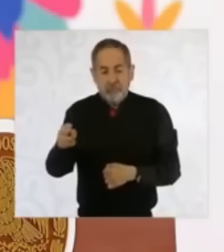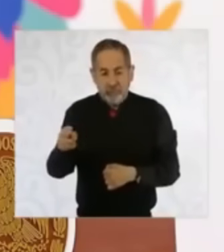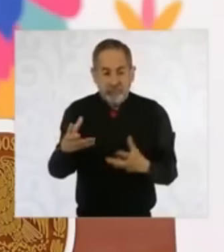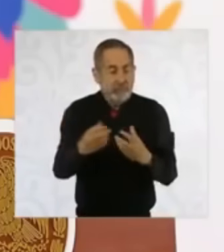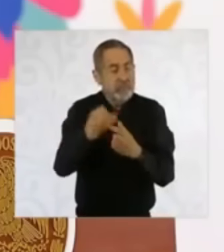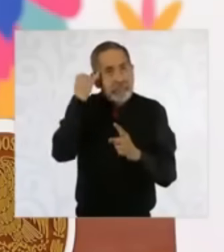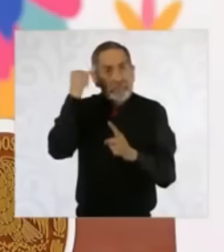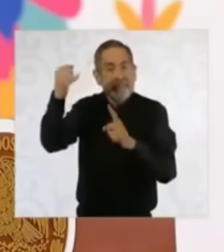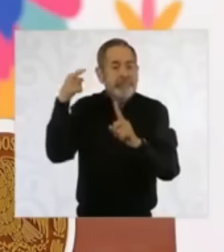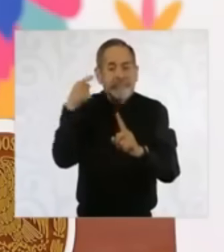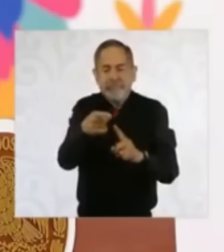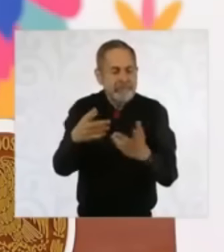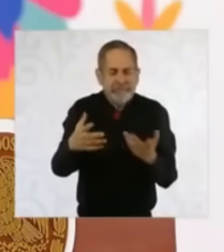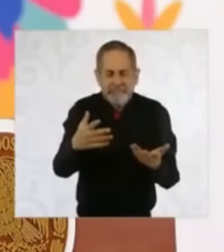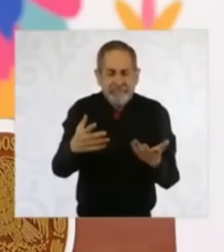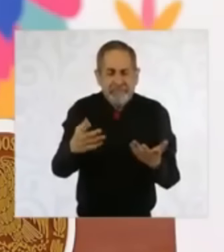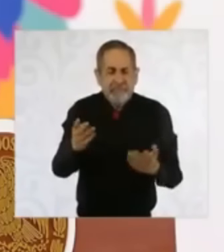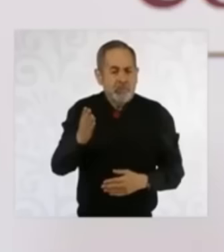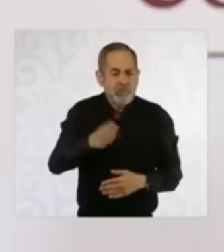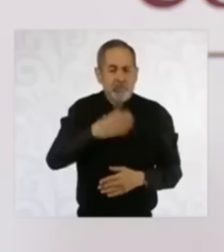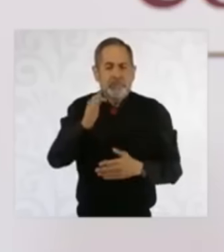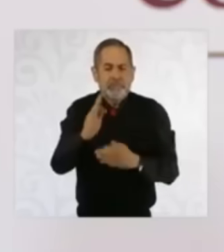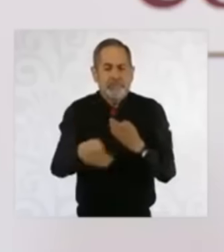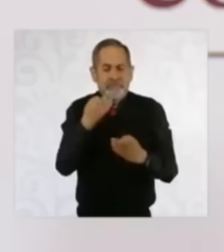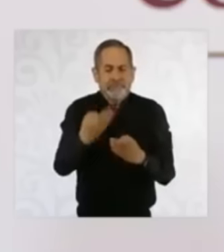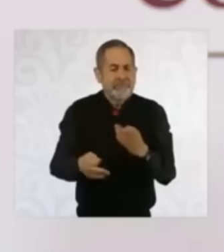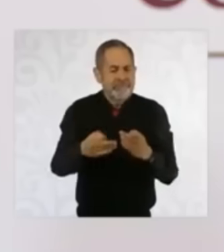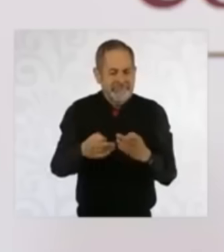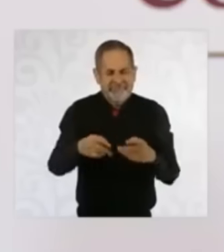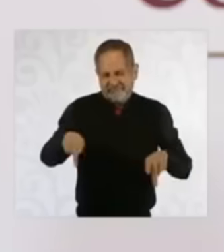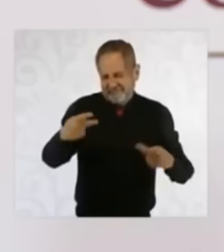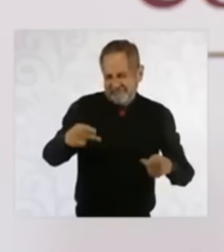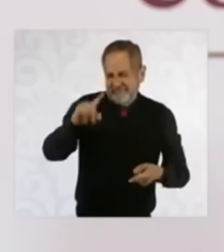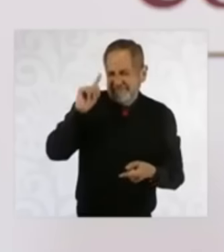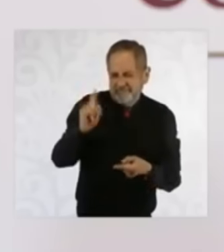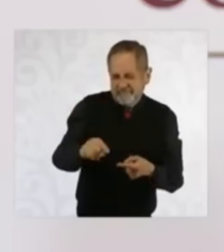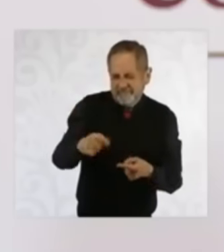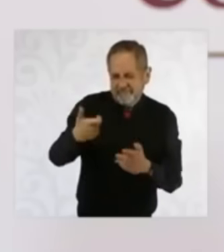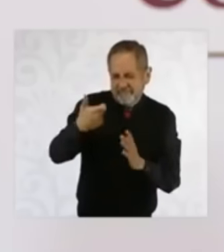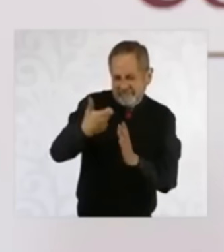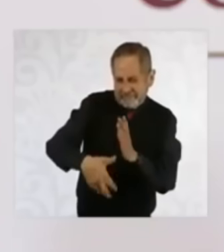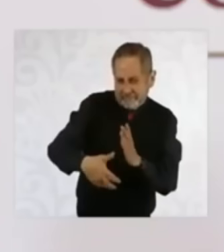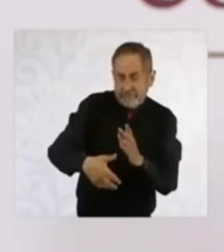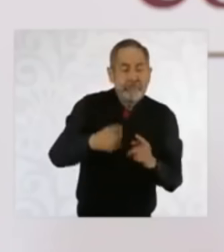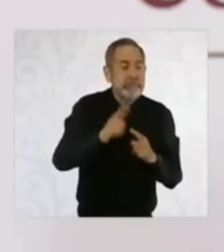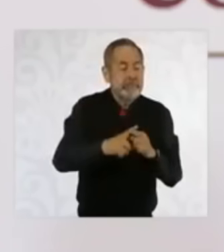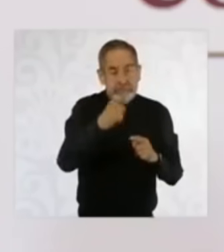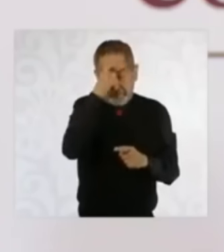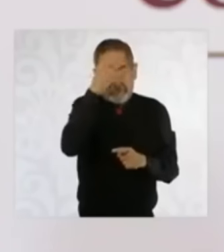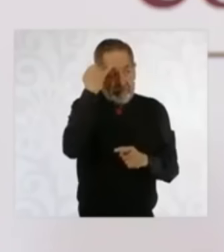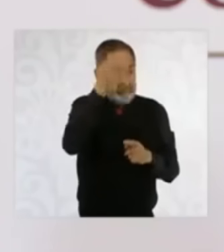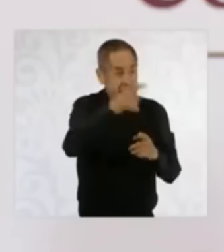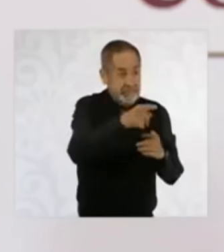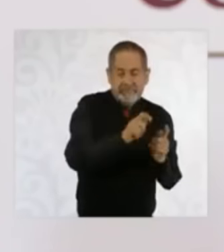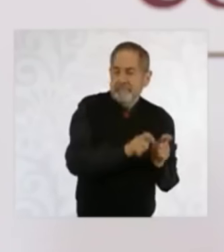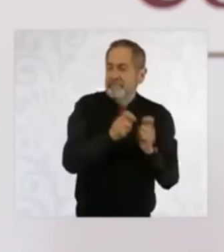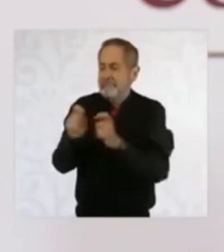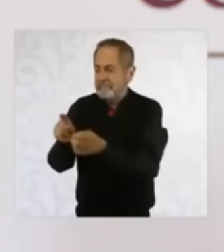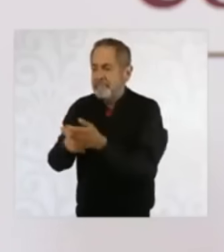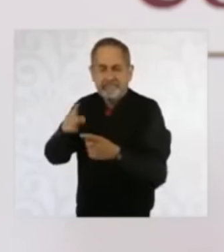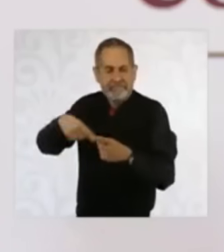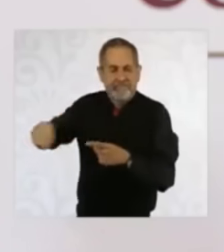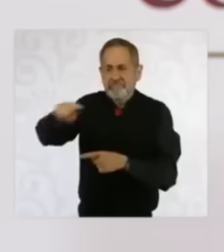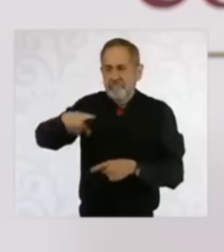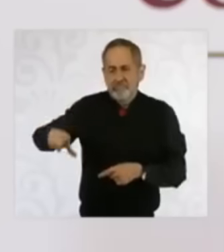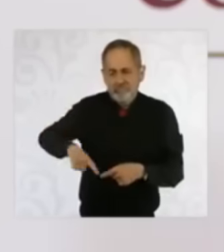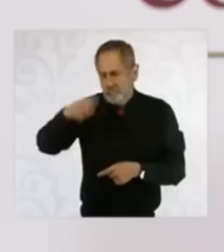hablando de la tarjeta del bienestar les recuerdo que es superfácil de usar solo presentenla en los establecimientos participantes elijan lo